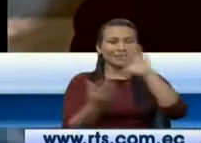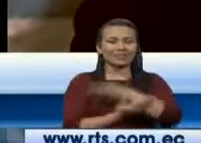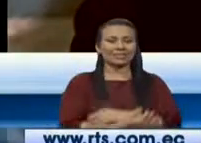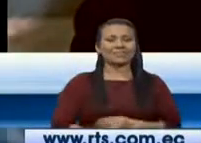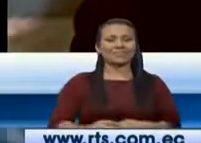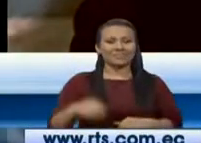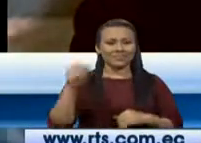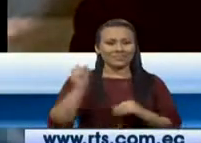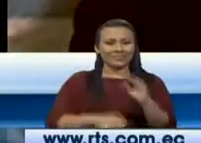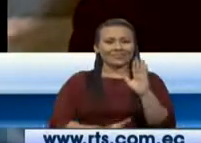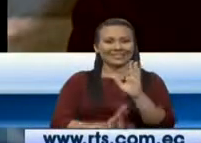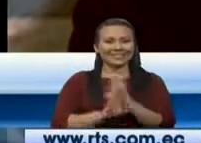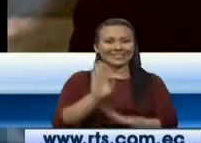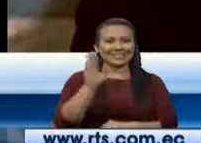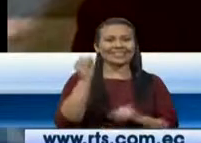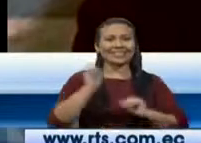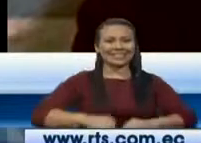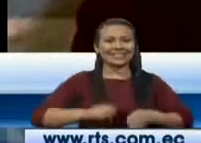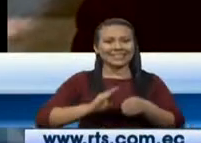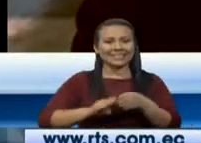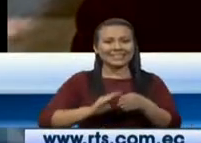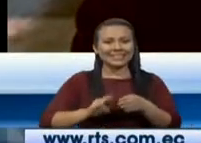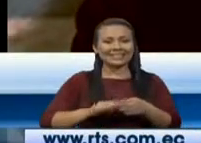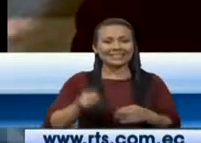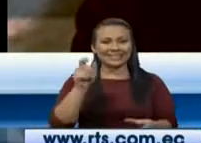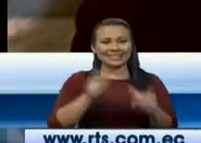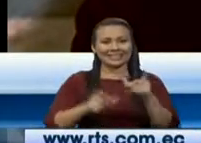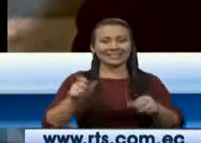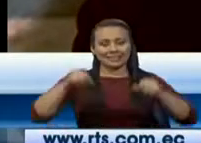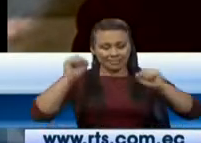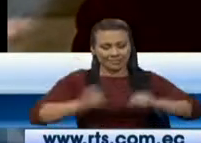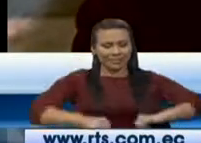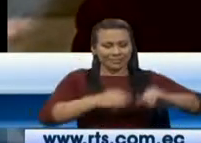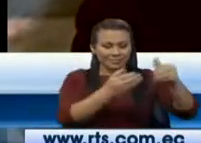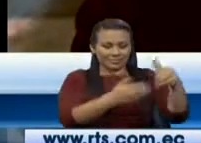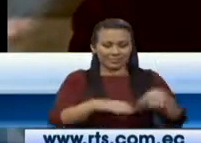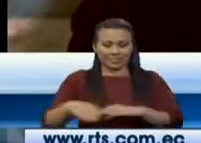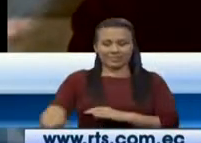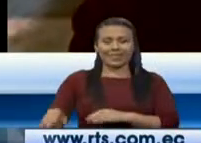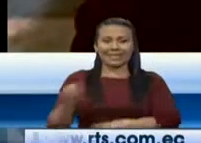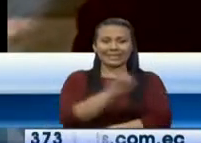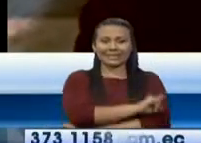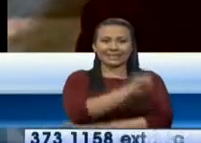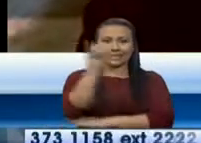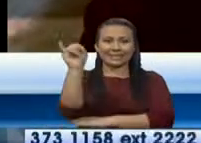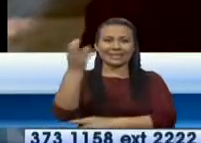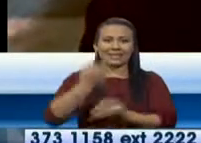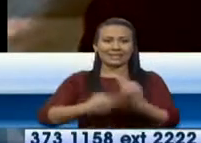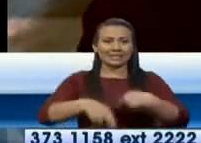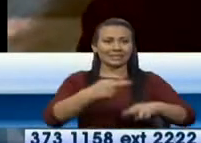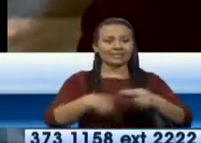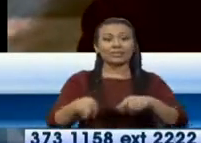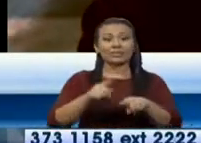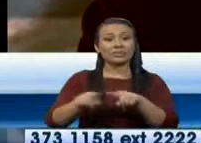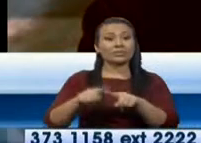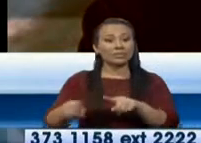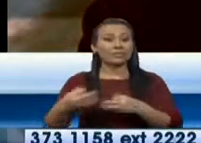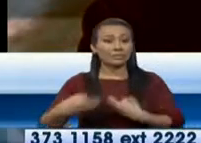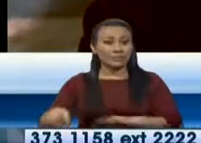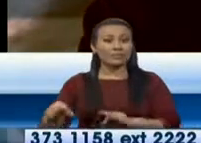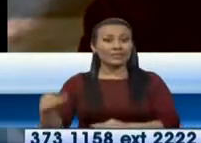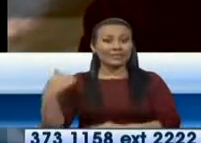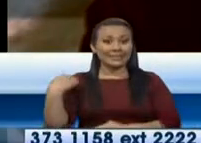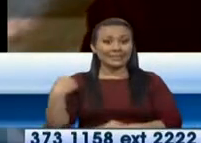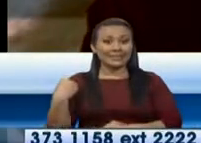de producción y permita que la actividad industrial, la actividad comercial en diferentes niveles tenga